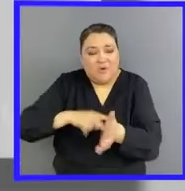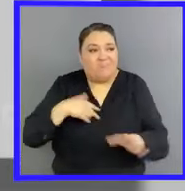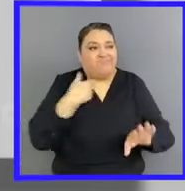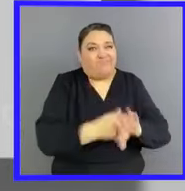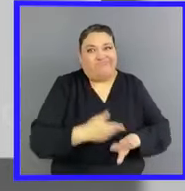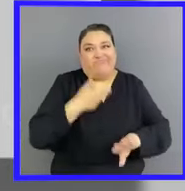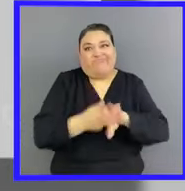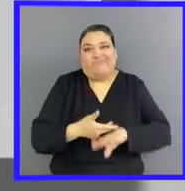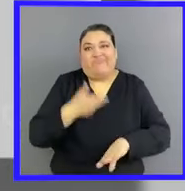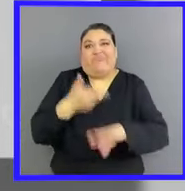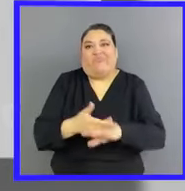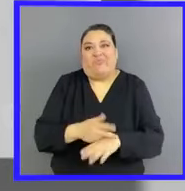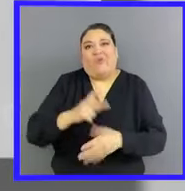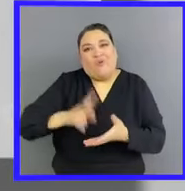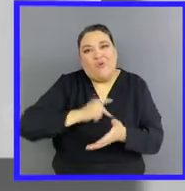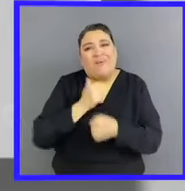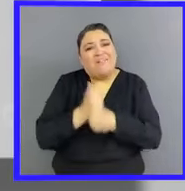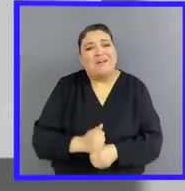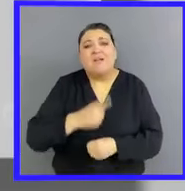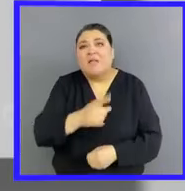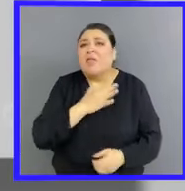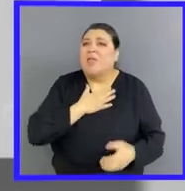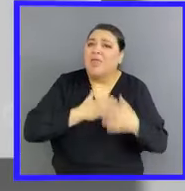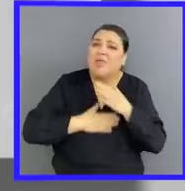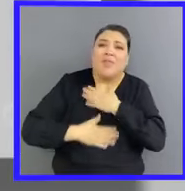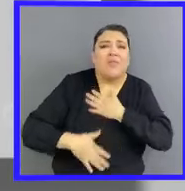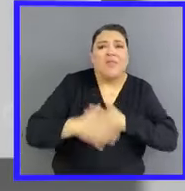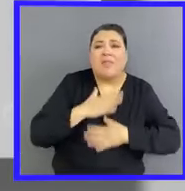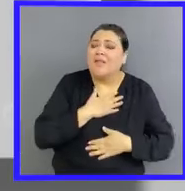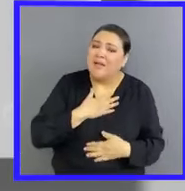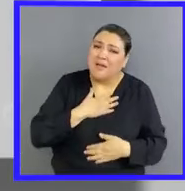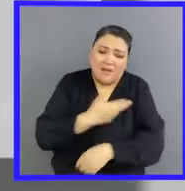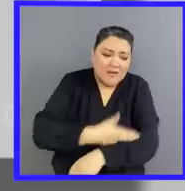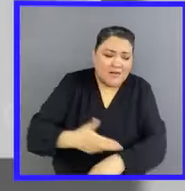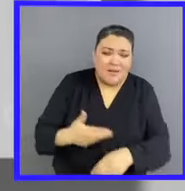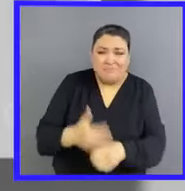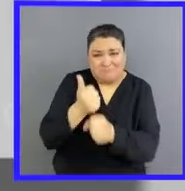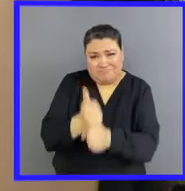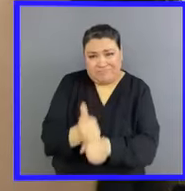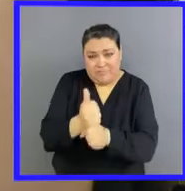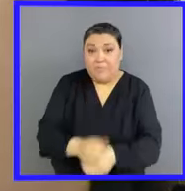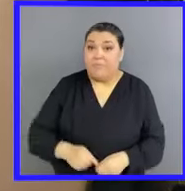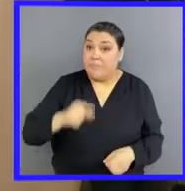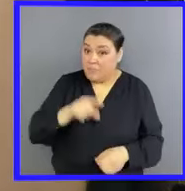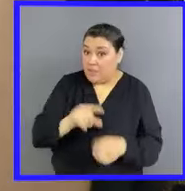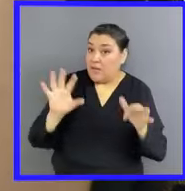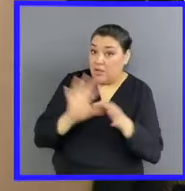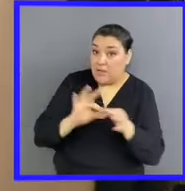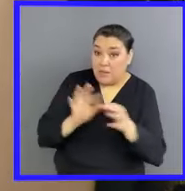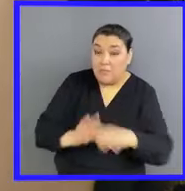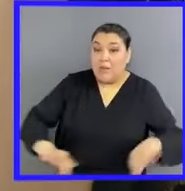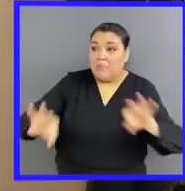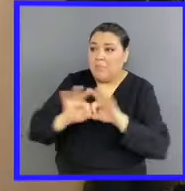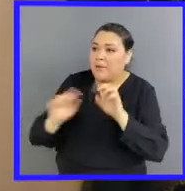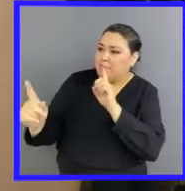lo cansado que le hacemos a las personas el proceso. Destacaron la importancia de las entrevistas individuales para